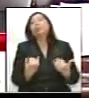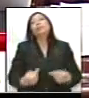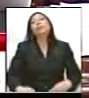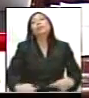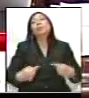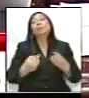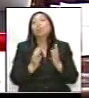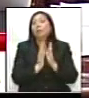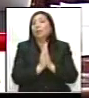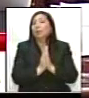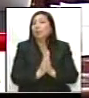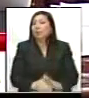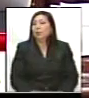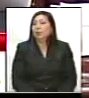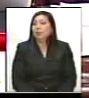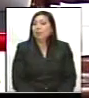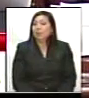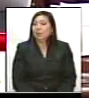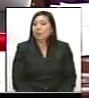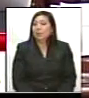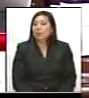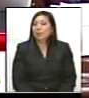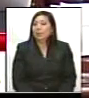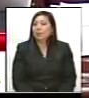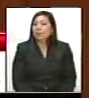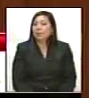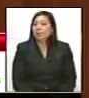por favor congresista becerra